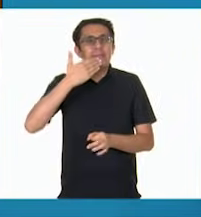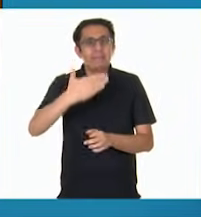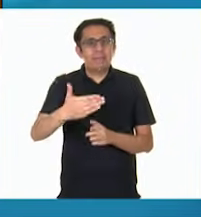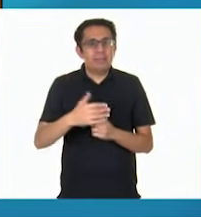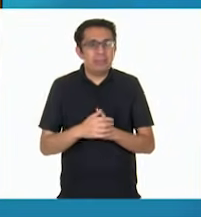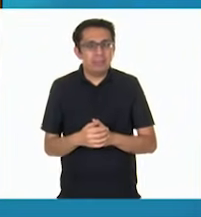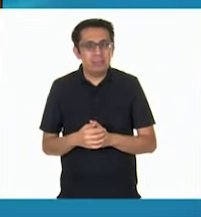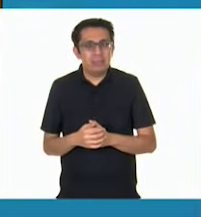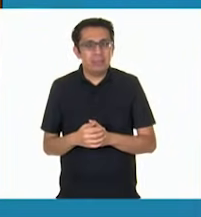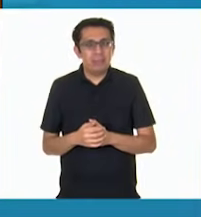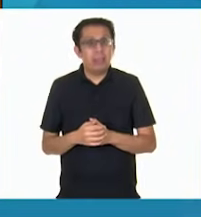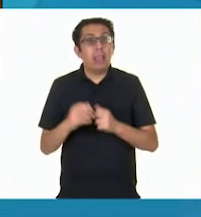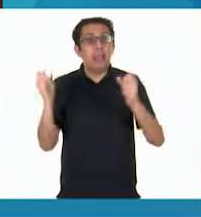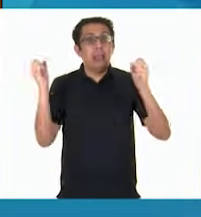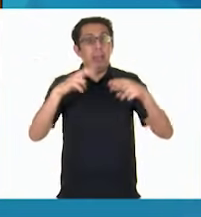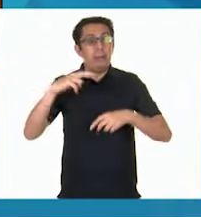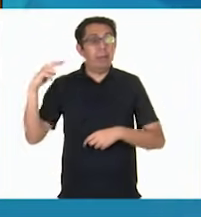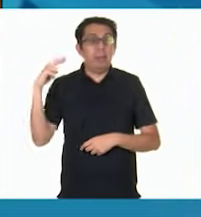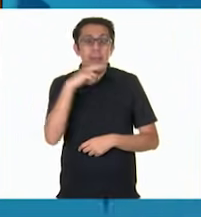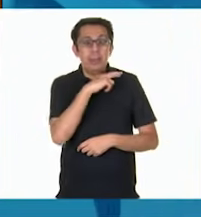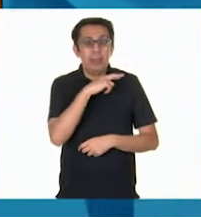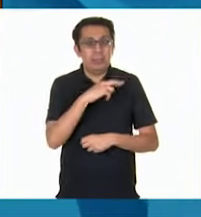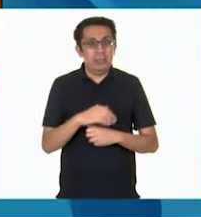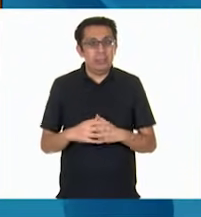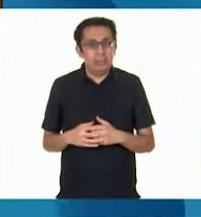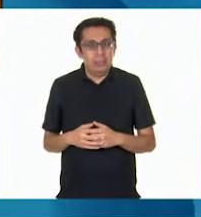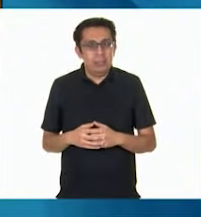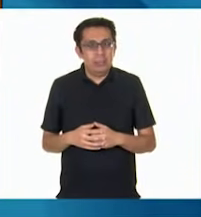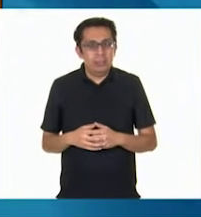bien! ¡Nos vemos pronto!